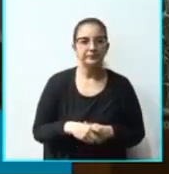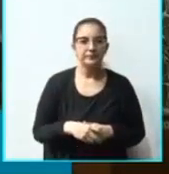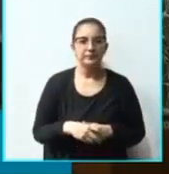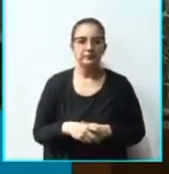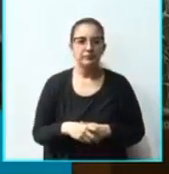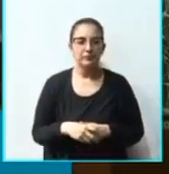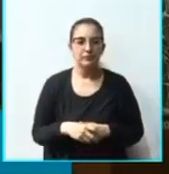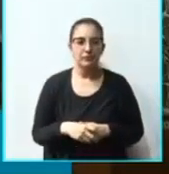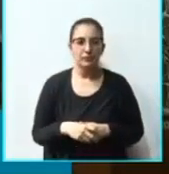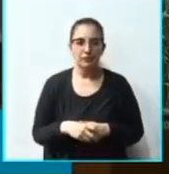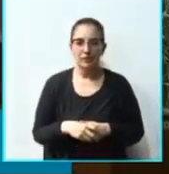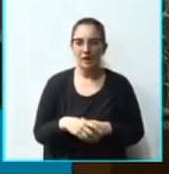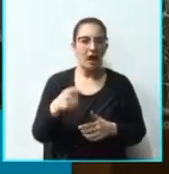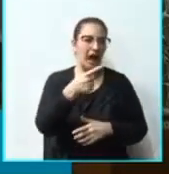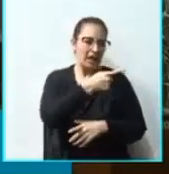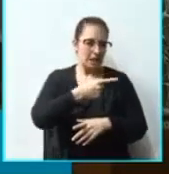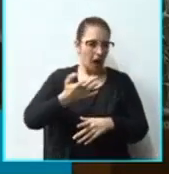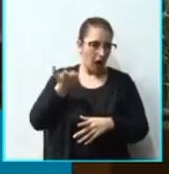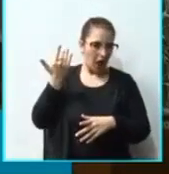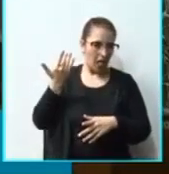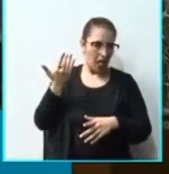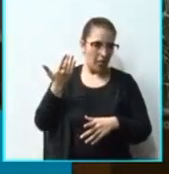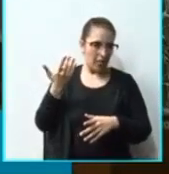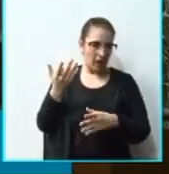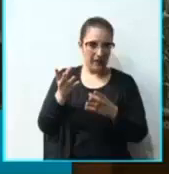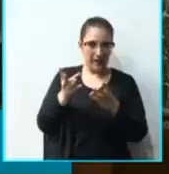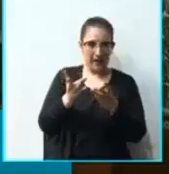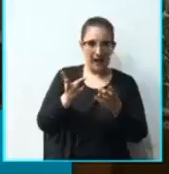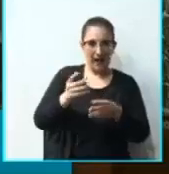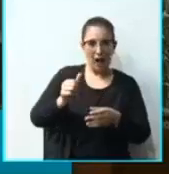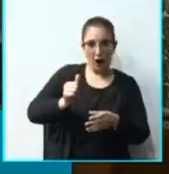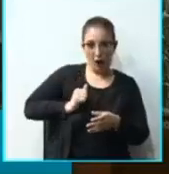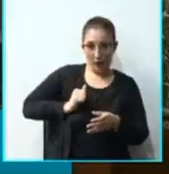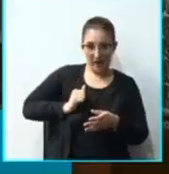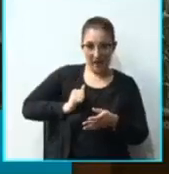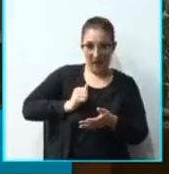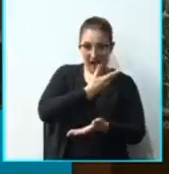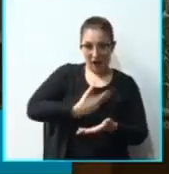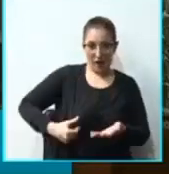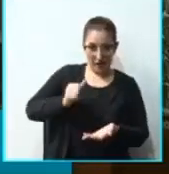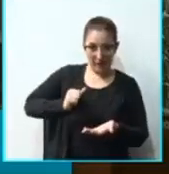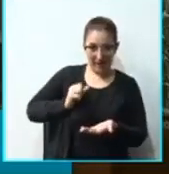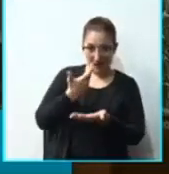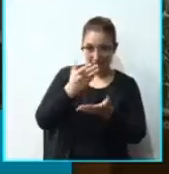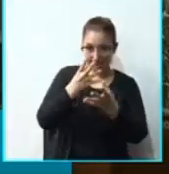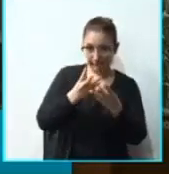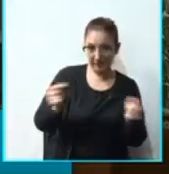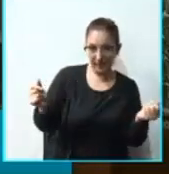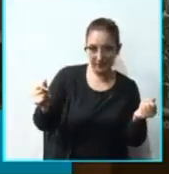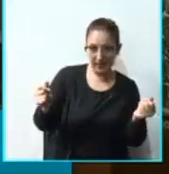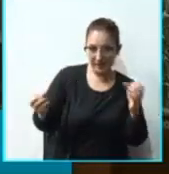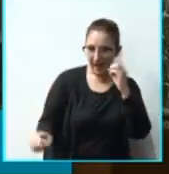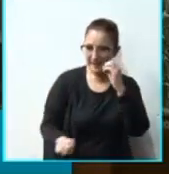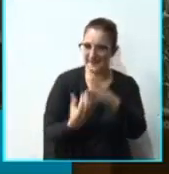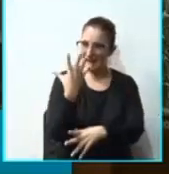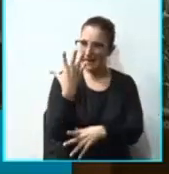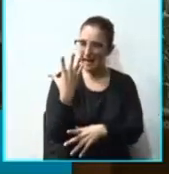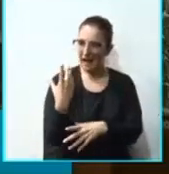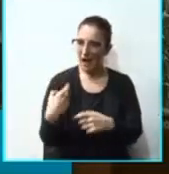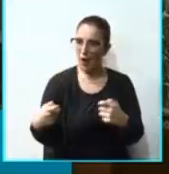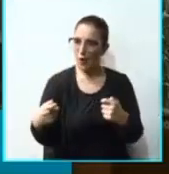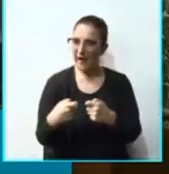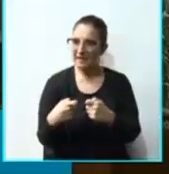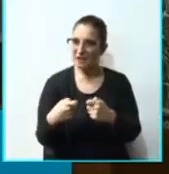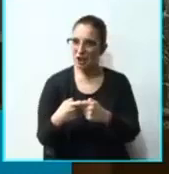Días antes de, o semanas antes de terminar la dictadura, se constituye una sociedad fantasma, en este caso